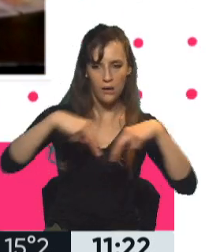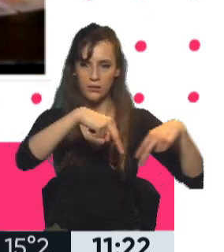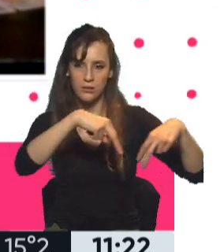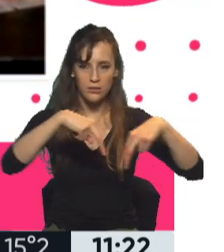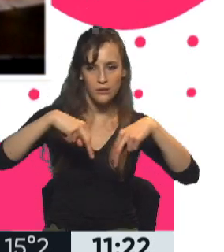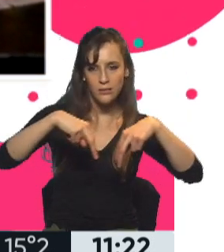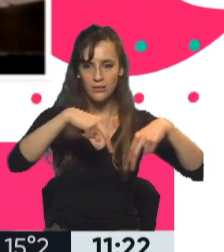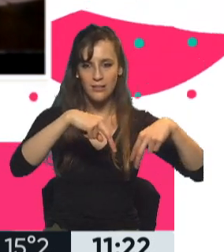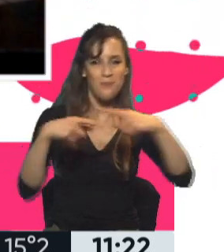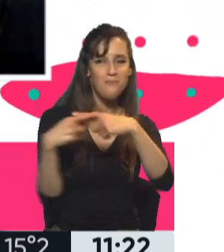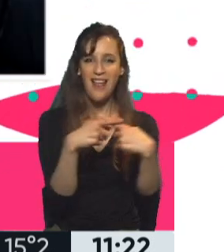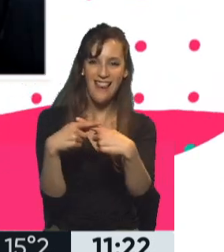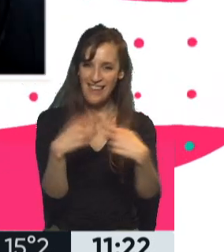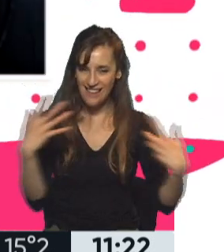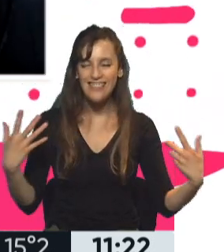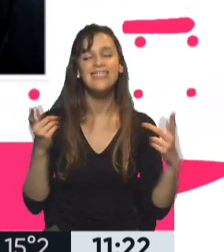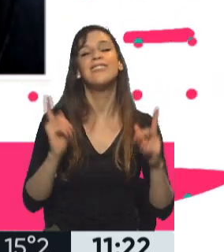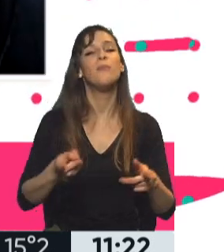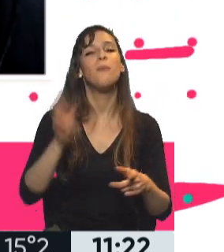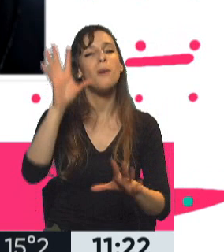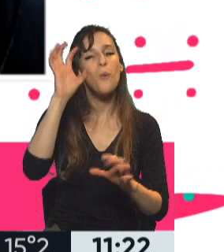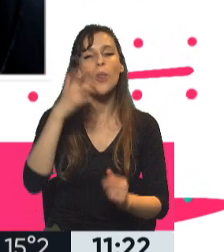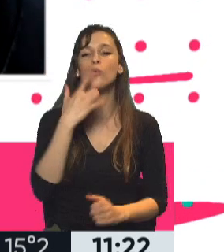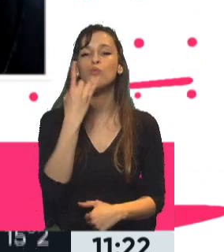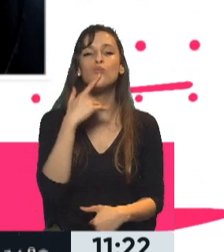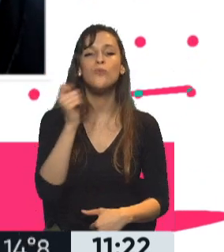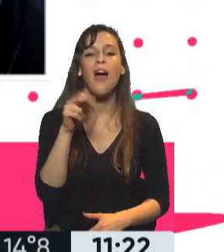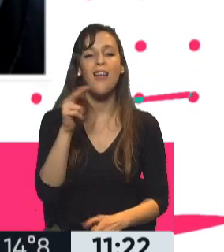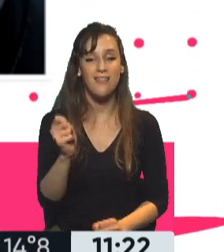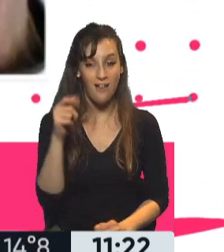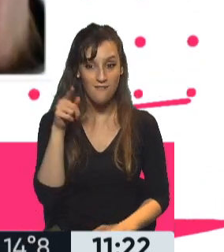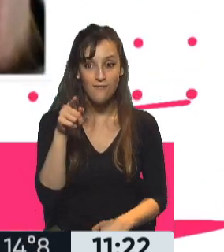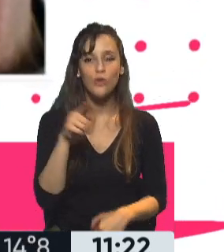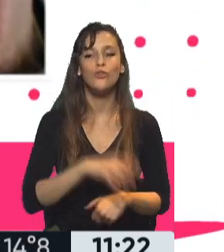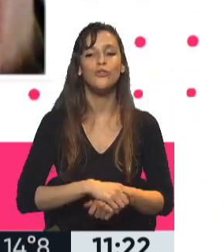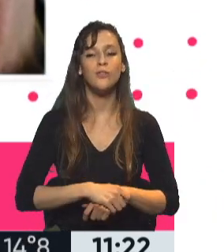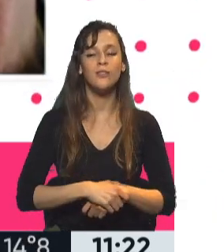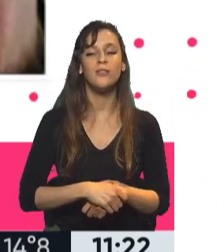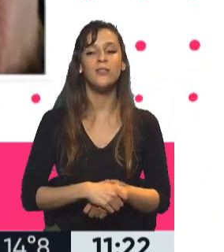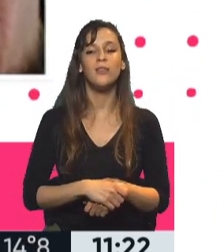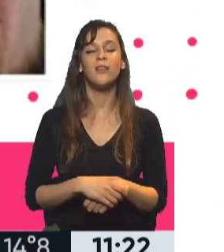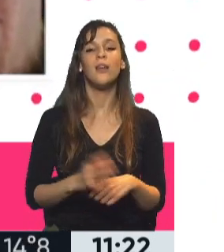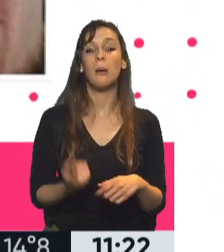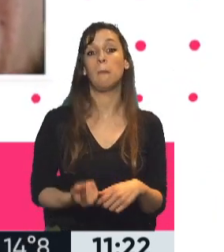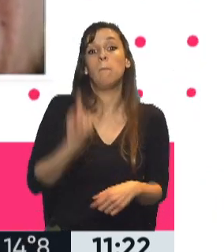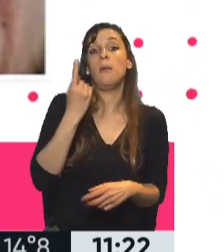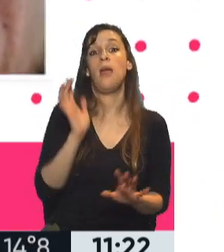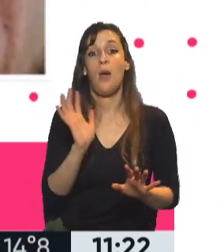Y me acuerdo también, bueno, y con Susana tengo el recuerdo tan amoroso, Susana, porque era mi primer protagónico y compartimos